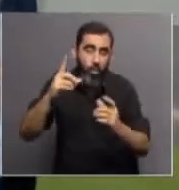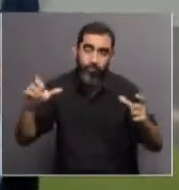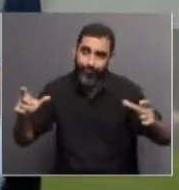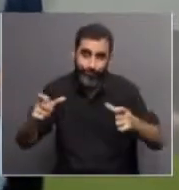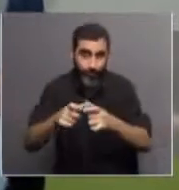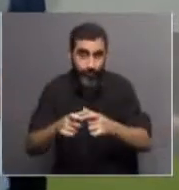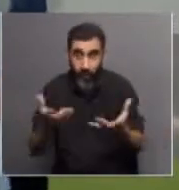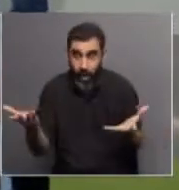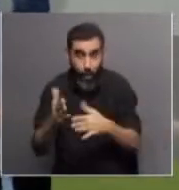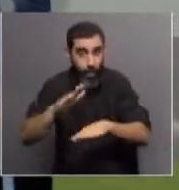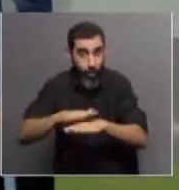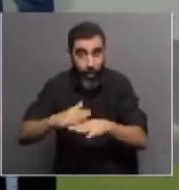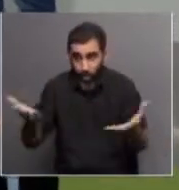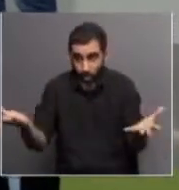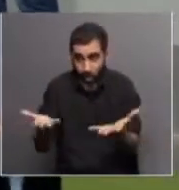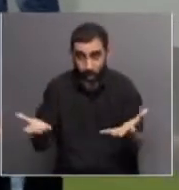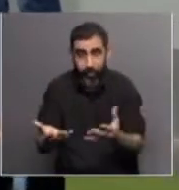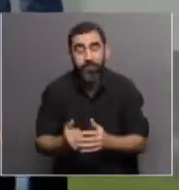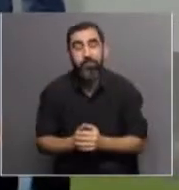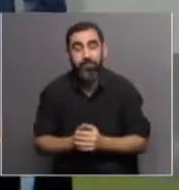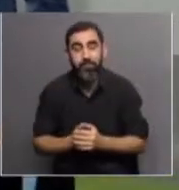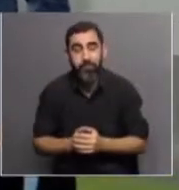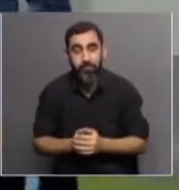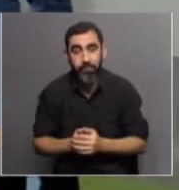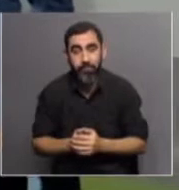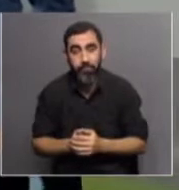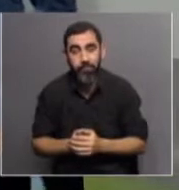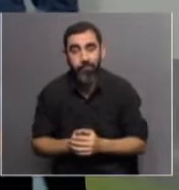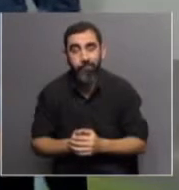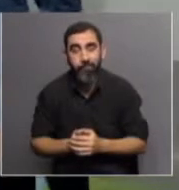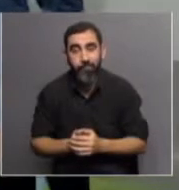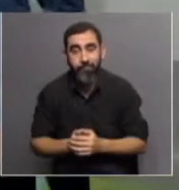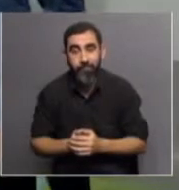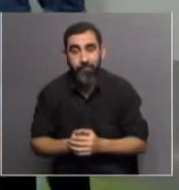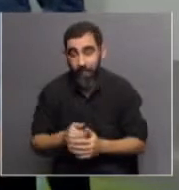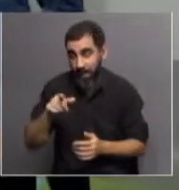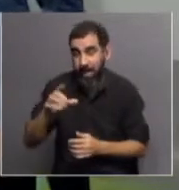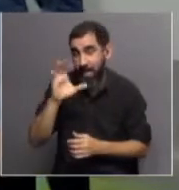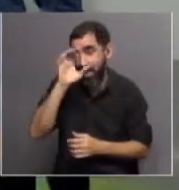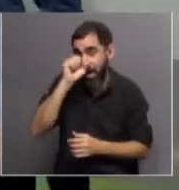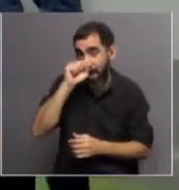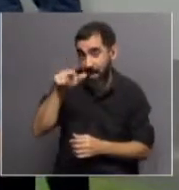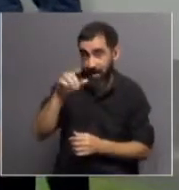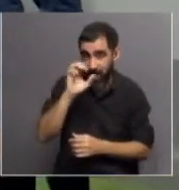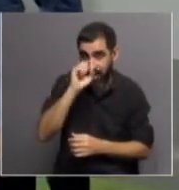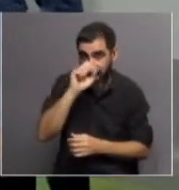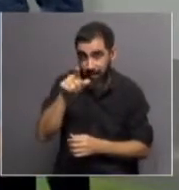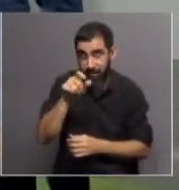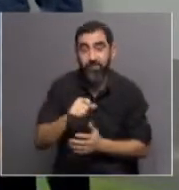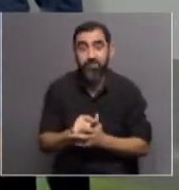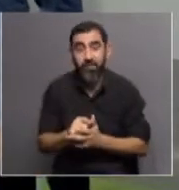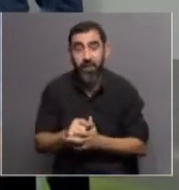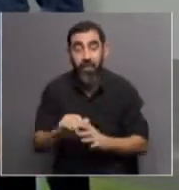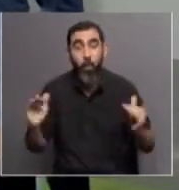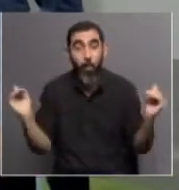la epidemia, como estamos en este momento, ¿no? Ahí está, pero ahí en ese estamos momento viendo. La movilidad la explicaba completamente. Marcelo, mira, la línea naranja, para la gente que lo tenga claro, es la